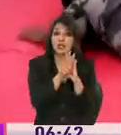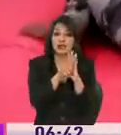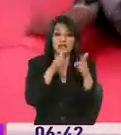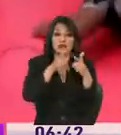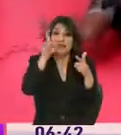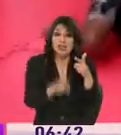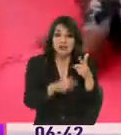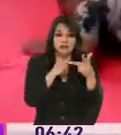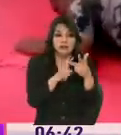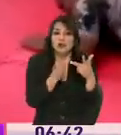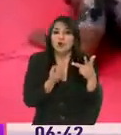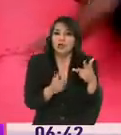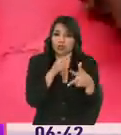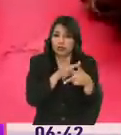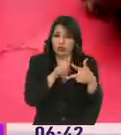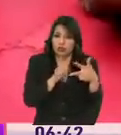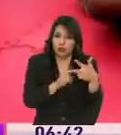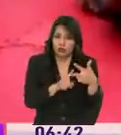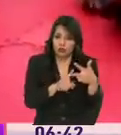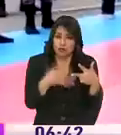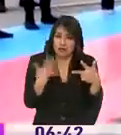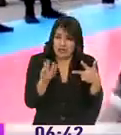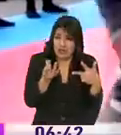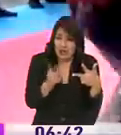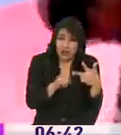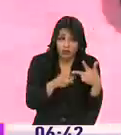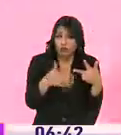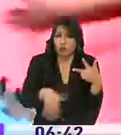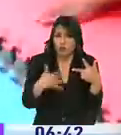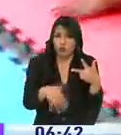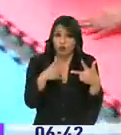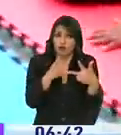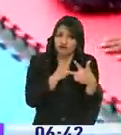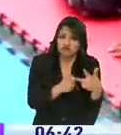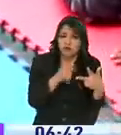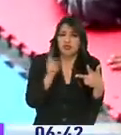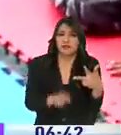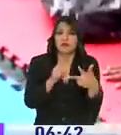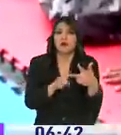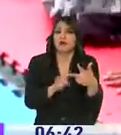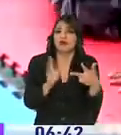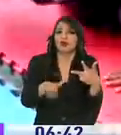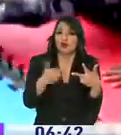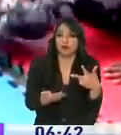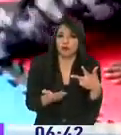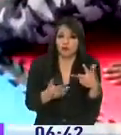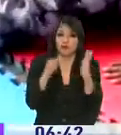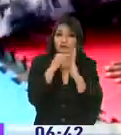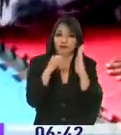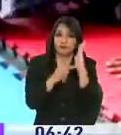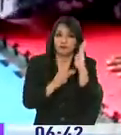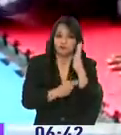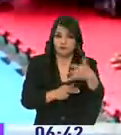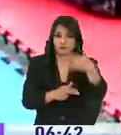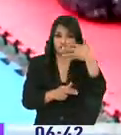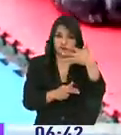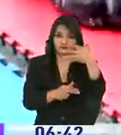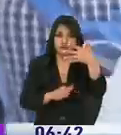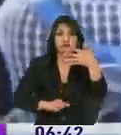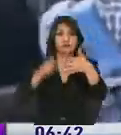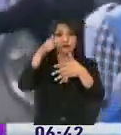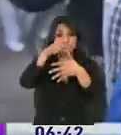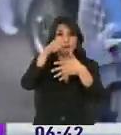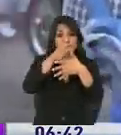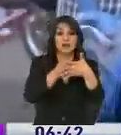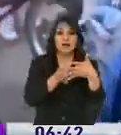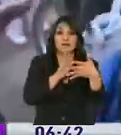y proporcionalidad entre la gravedad de la amenaza y la cantidad de fuerza empleada. Esto se norma en 5 aspectos, la